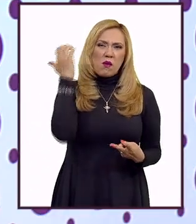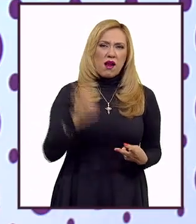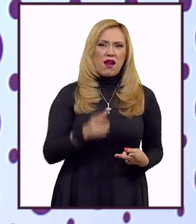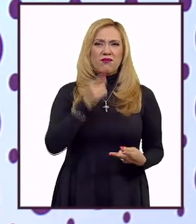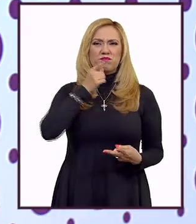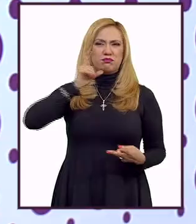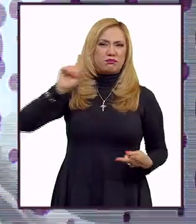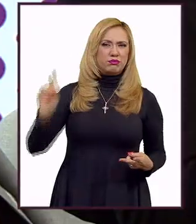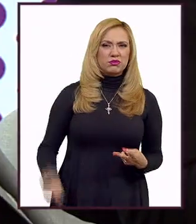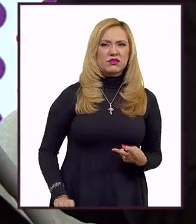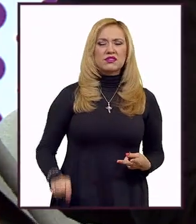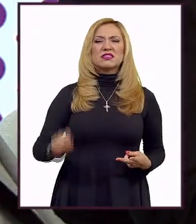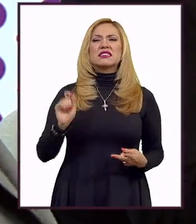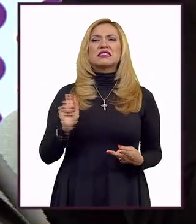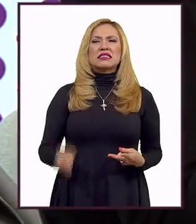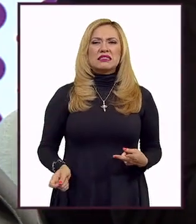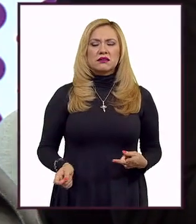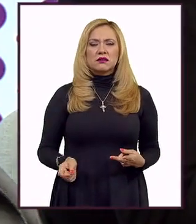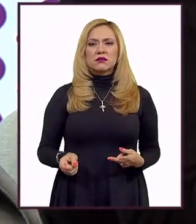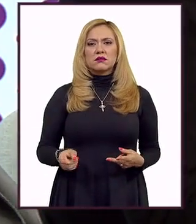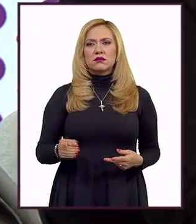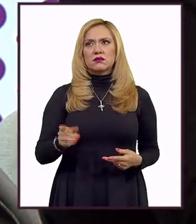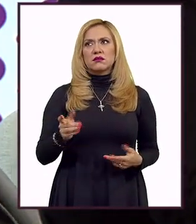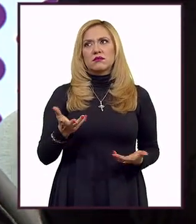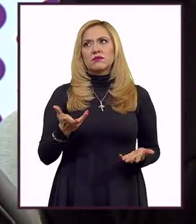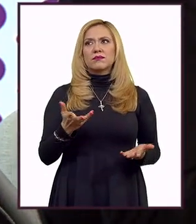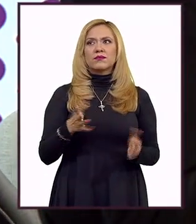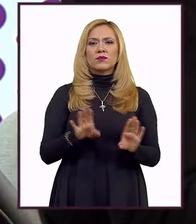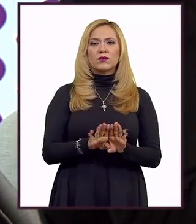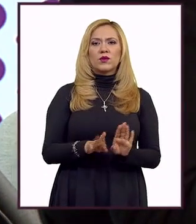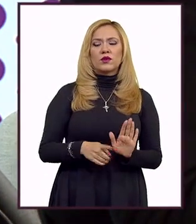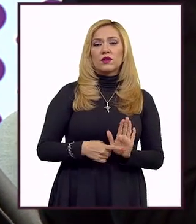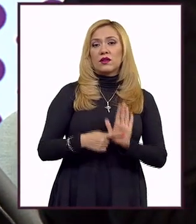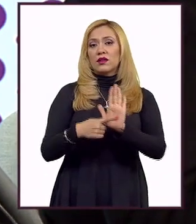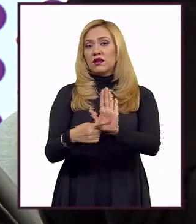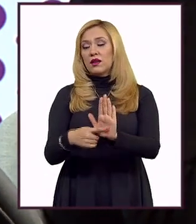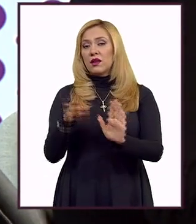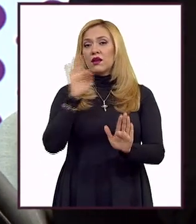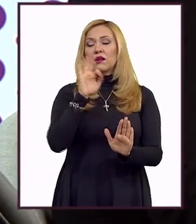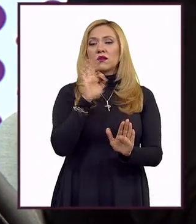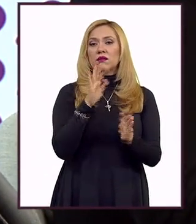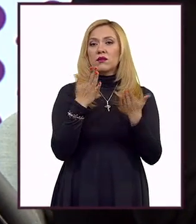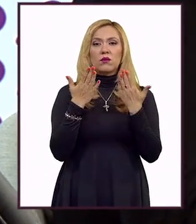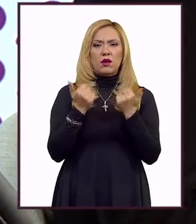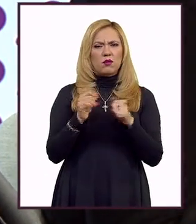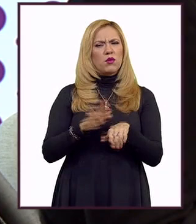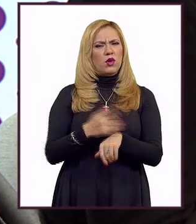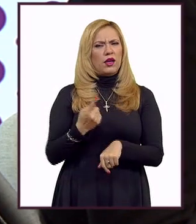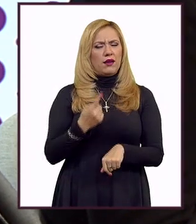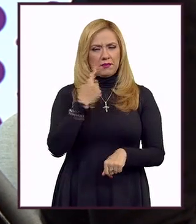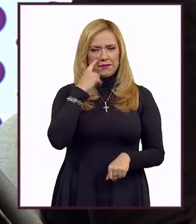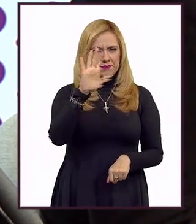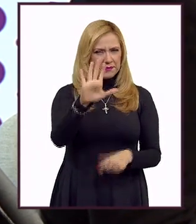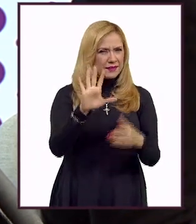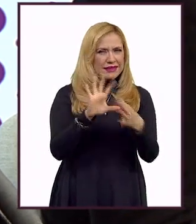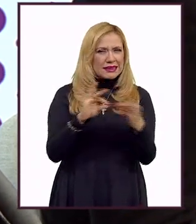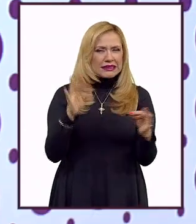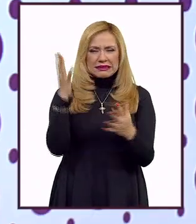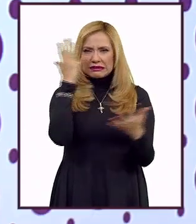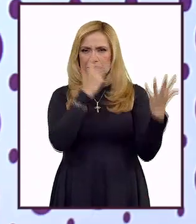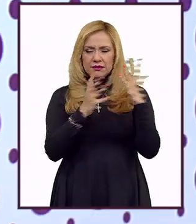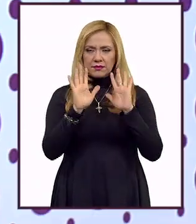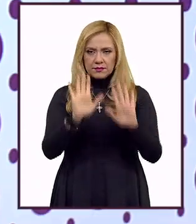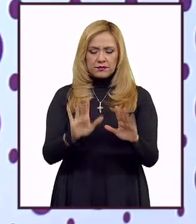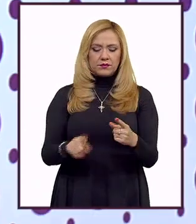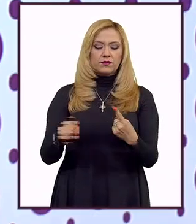degradantes, esta intencionalidad no es tan fácil de demostrar o tal vez no exista. Y te voy a poner al auditorio un ejemplo.